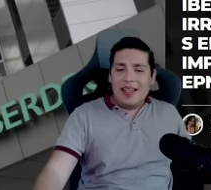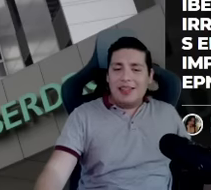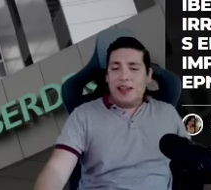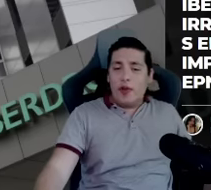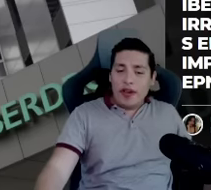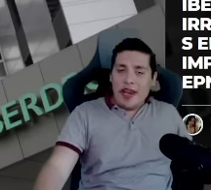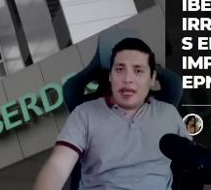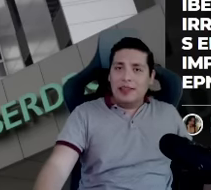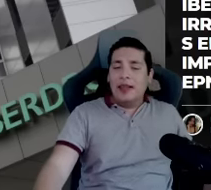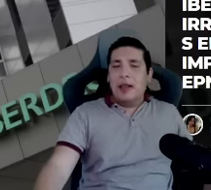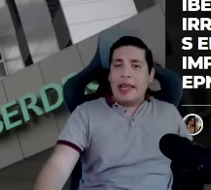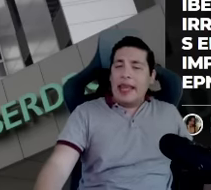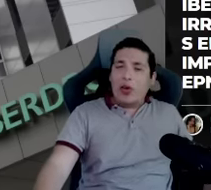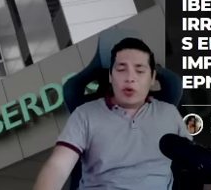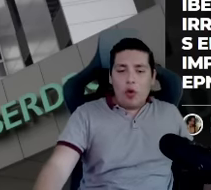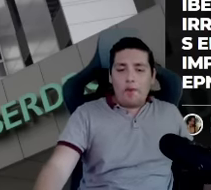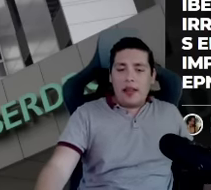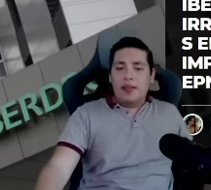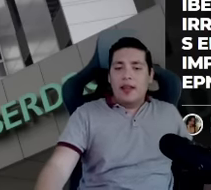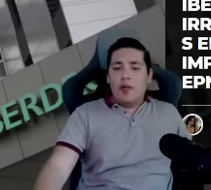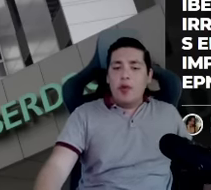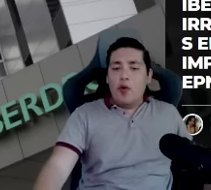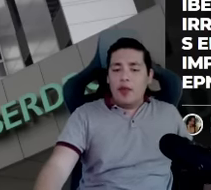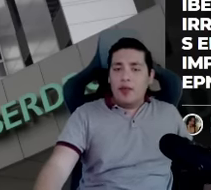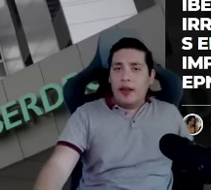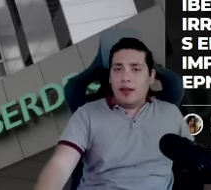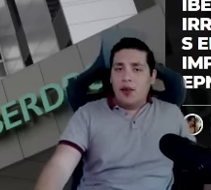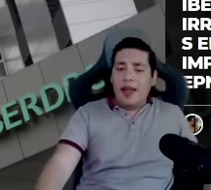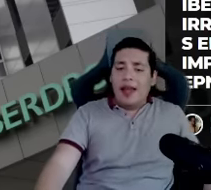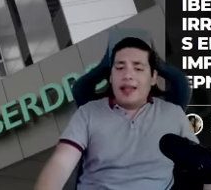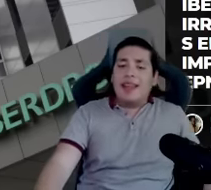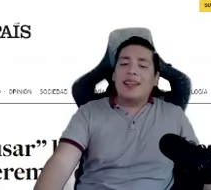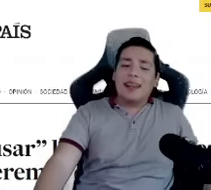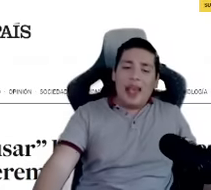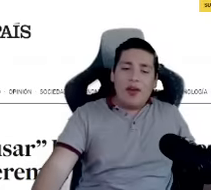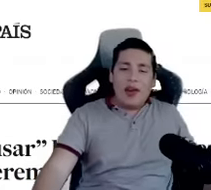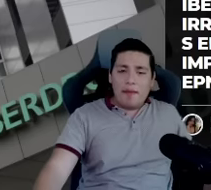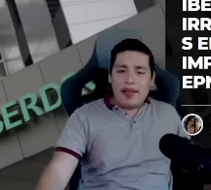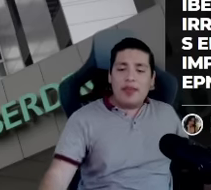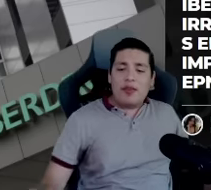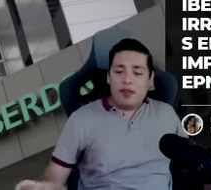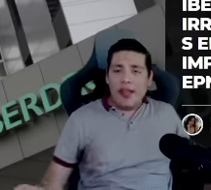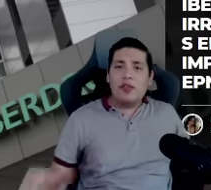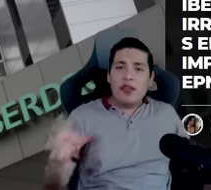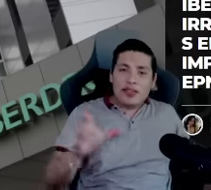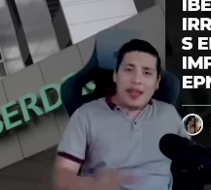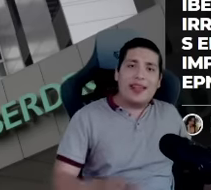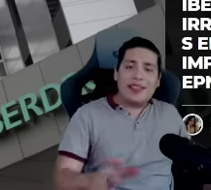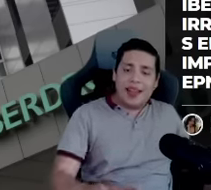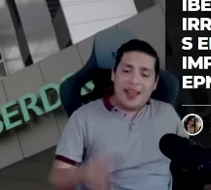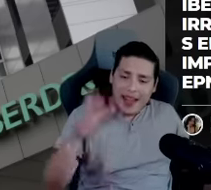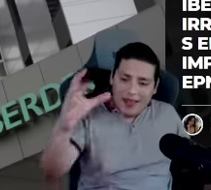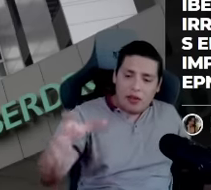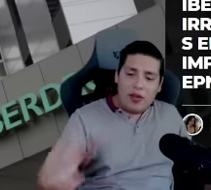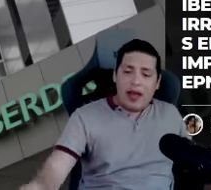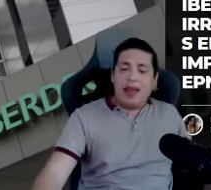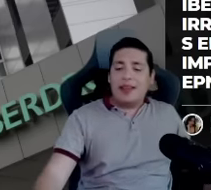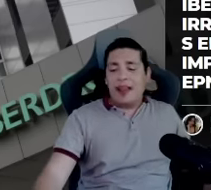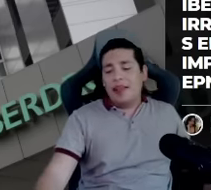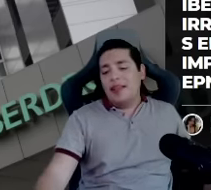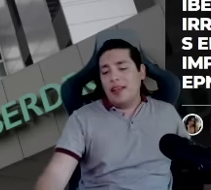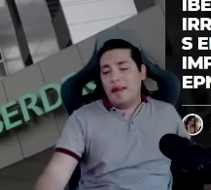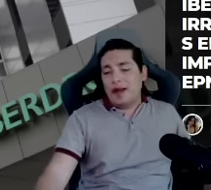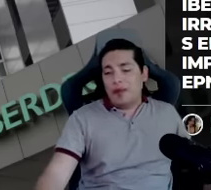empresas leoninas y corruptas como iberdrola que saquearon a México de hecho el SAT está yendo